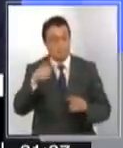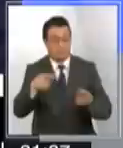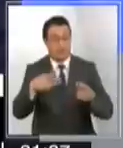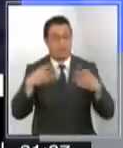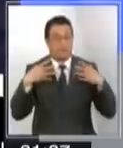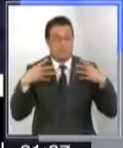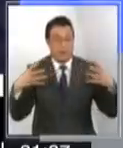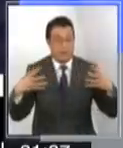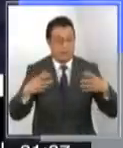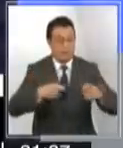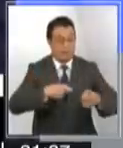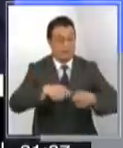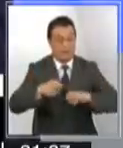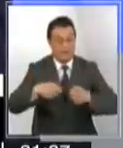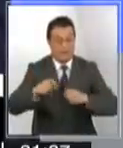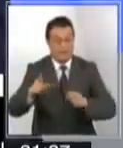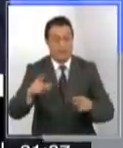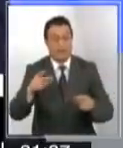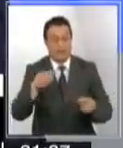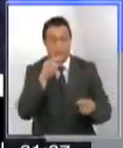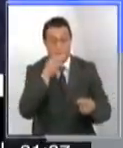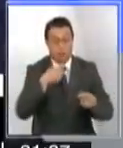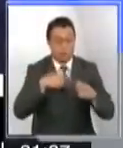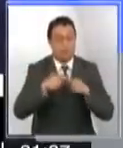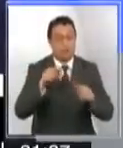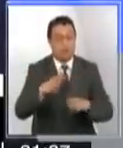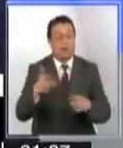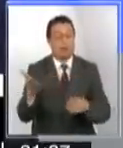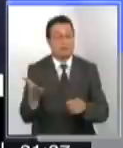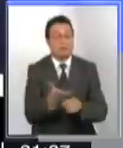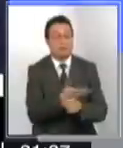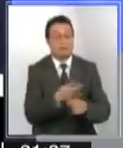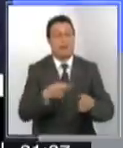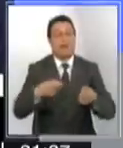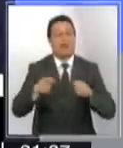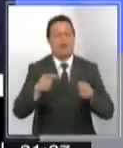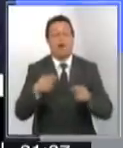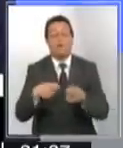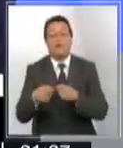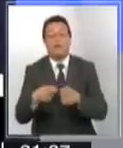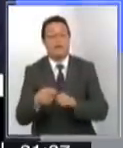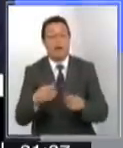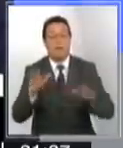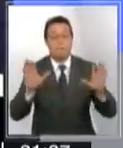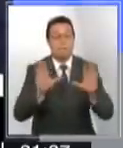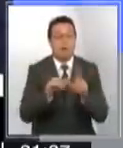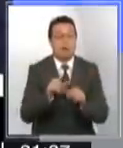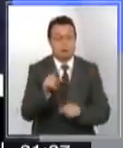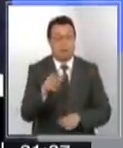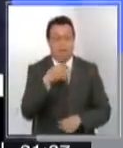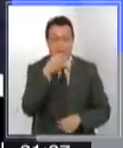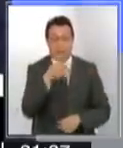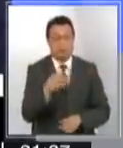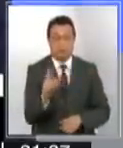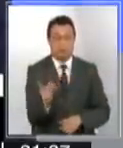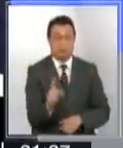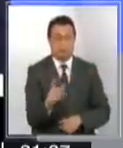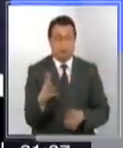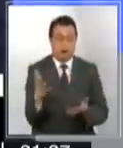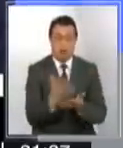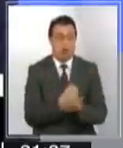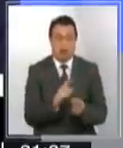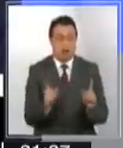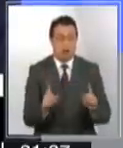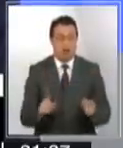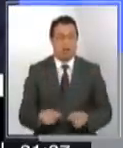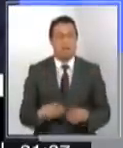gran virtud de la ley, es decir, mire, aquí vamos a eliminar a los narcotraficantes o a los microtraficantes. Y él dice, no se va a lograr eso